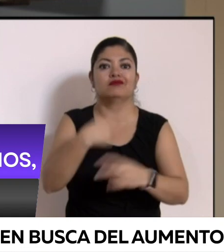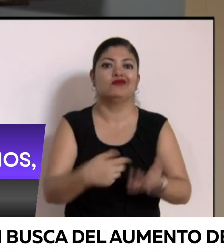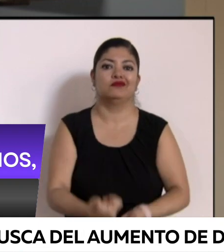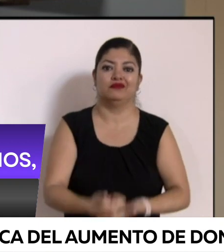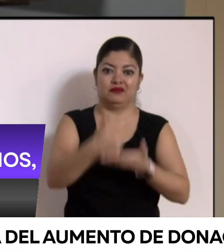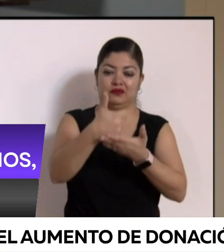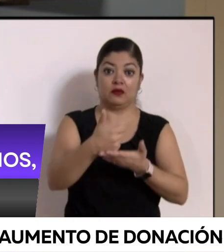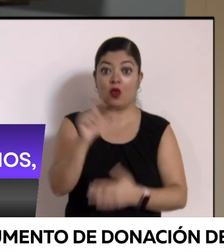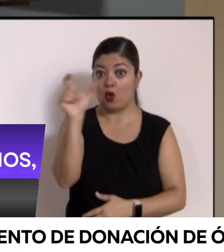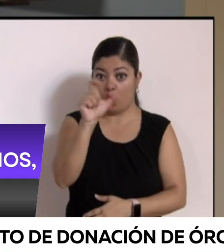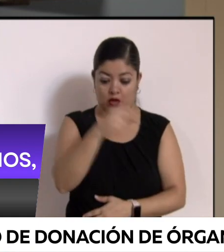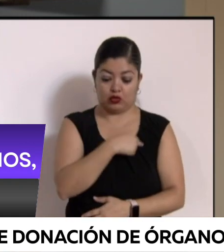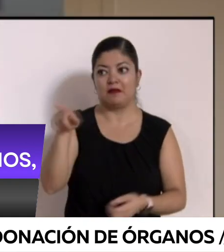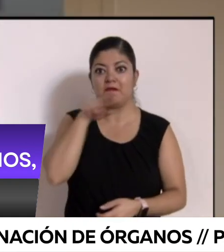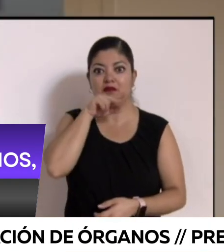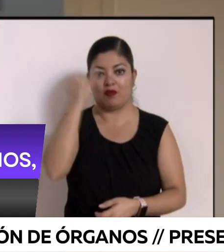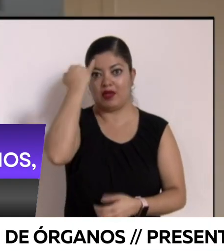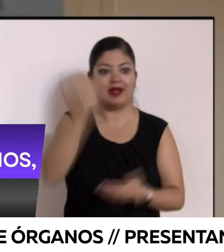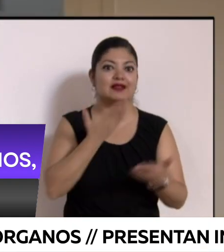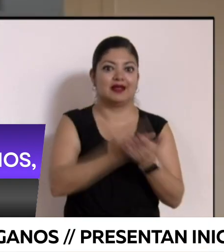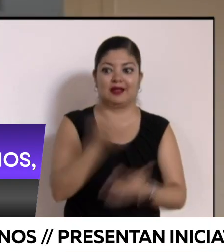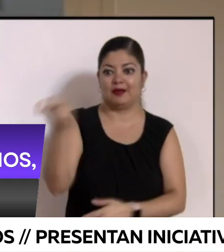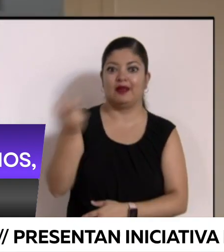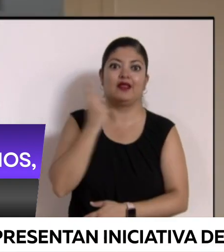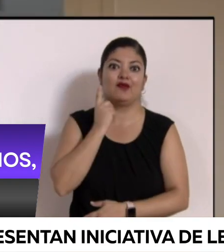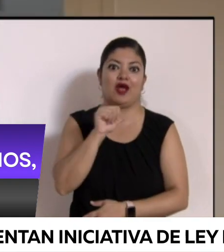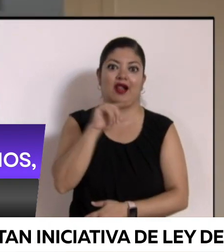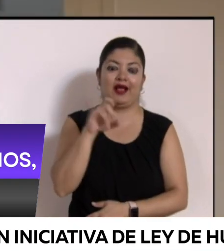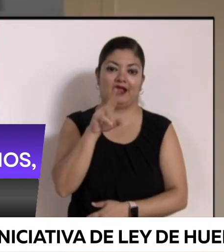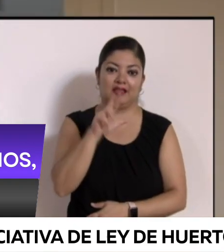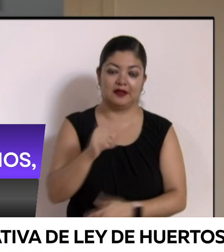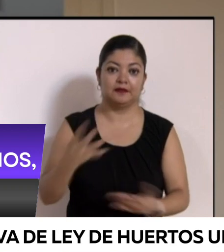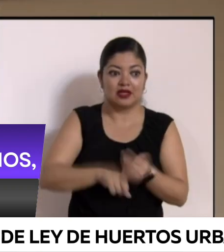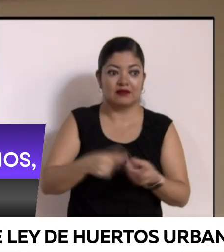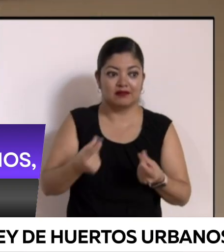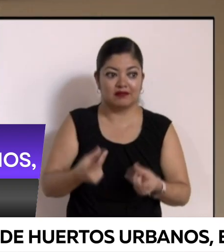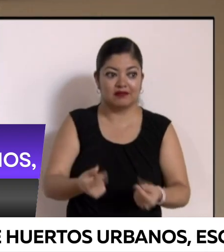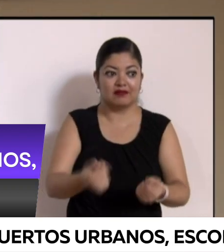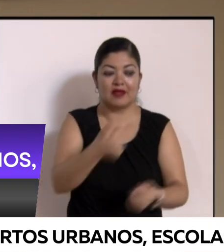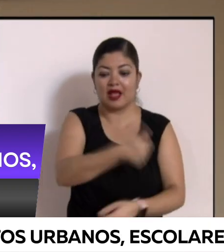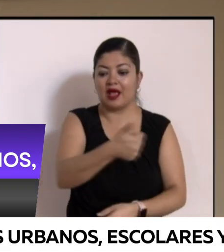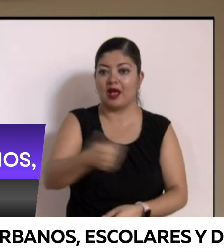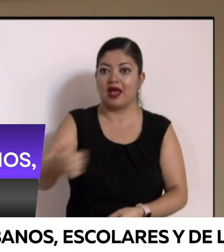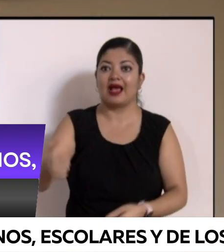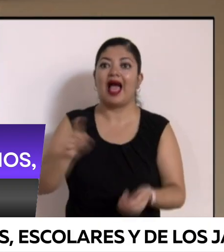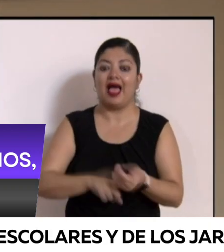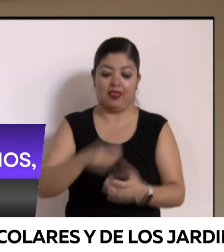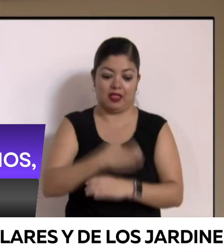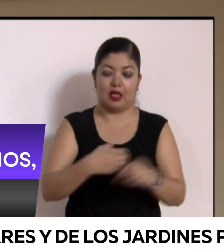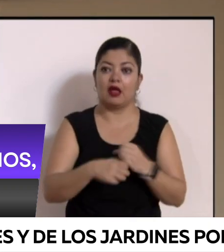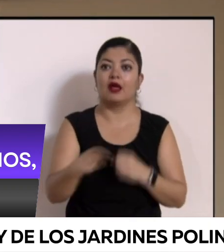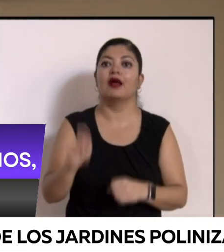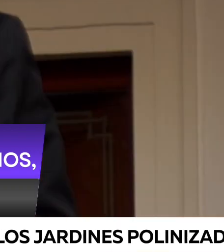la senadora Verónica Delgadillo García, el diputado local Julio César Covarrubias, el secretario de Educación Juan Carlos